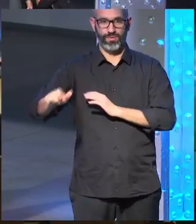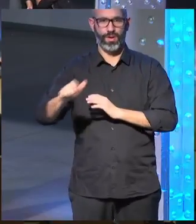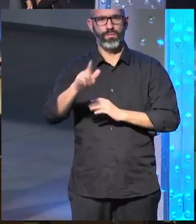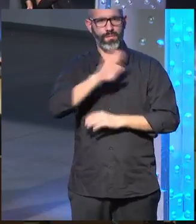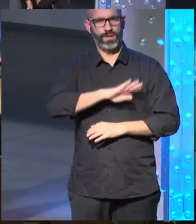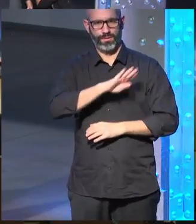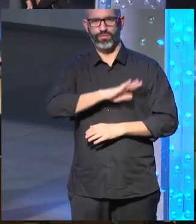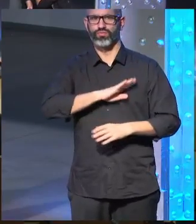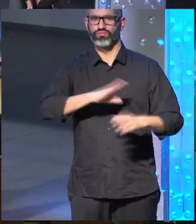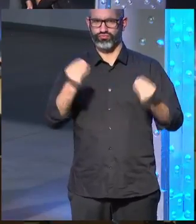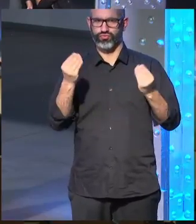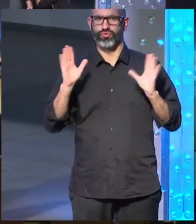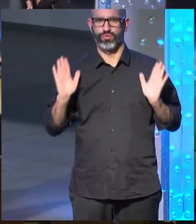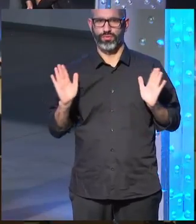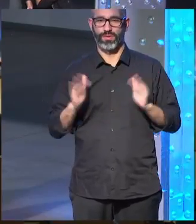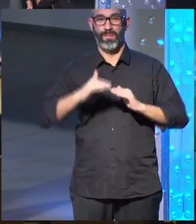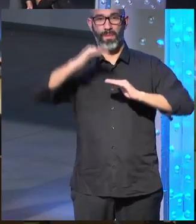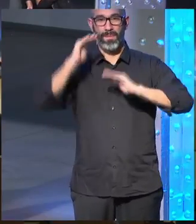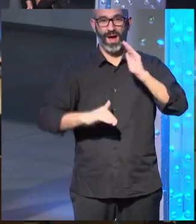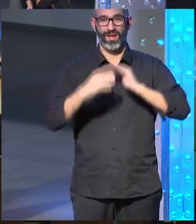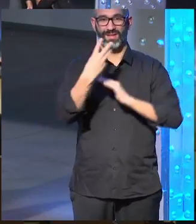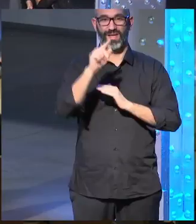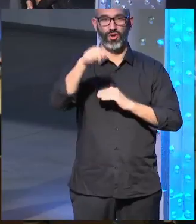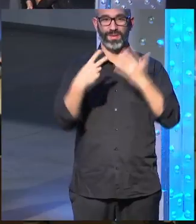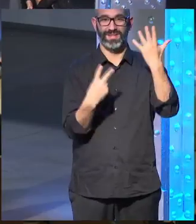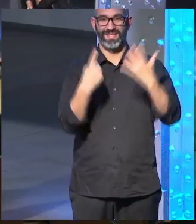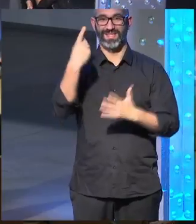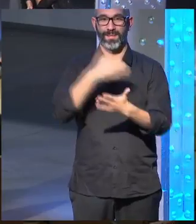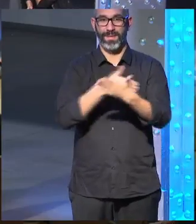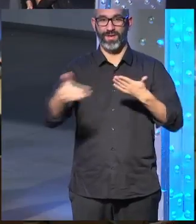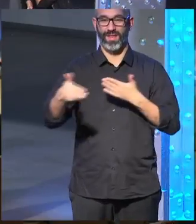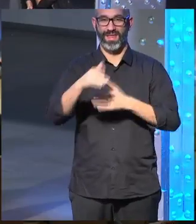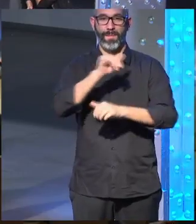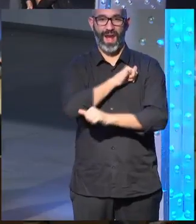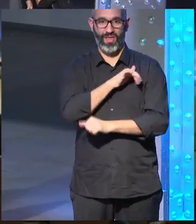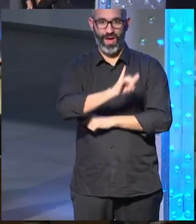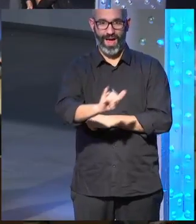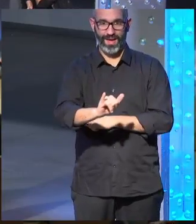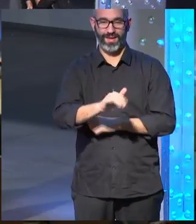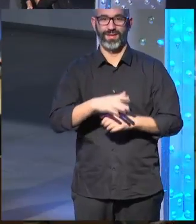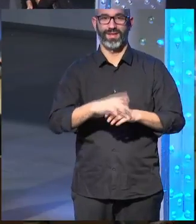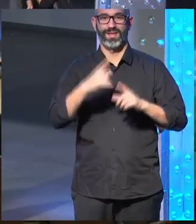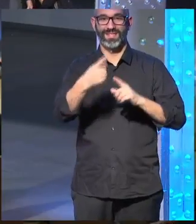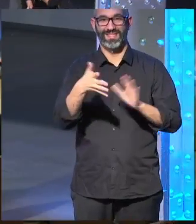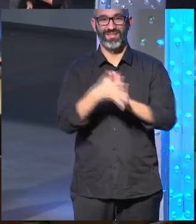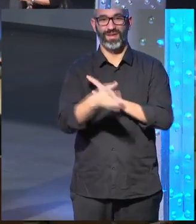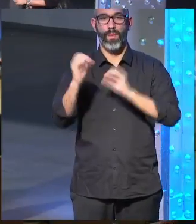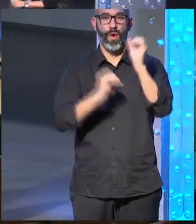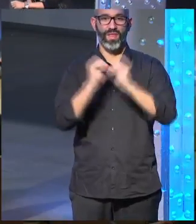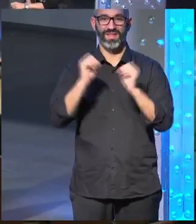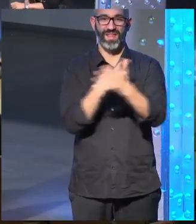mucho. Hemos bajado a 3,76 millones de parados. Y a un porcentaje del